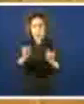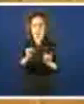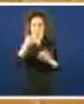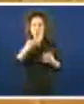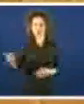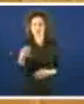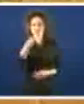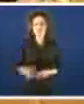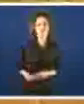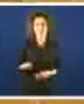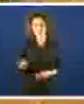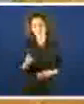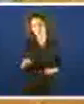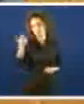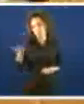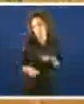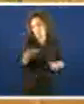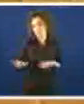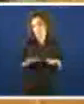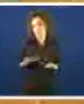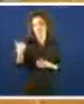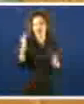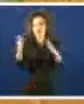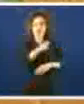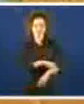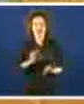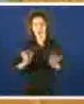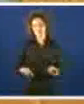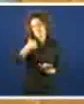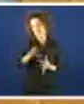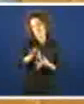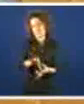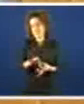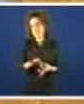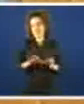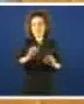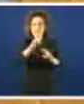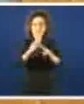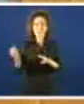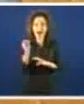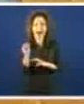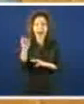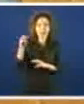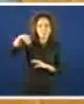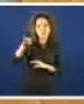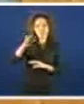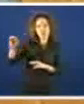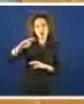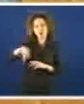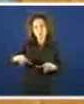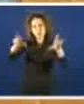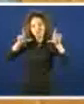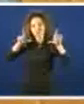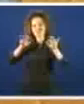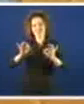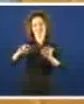Son chistes moi, no fondo, moi do tempo do franquismo, non? Aqueles de Jaimito, non? Personaxes e protagonista